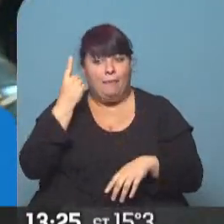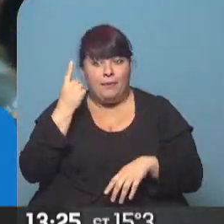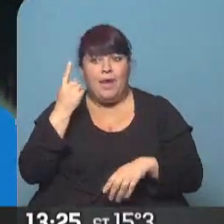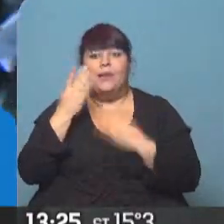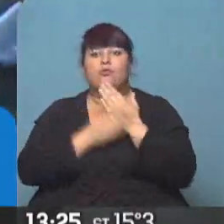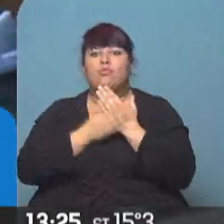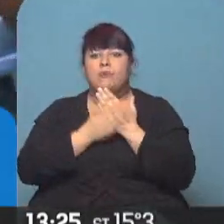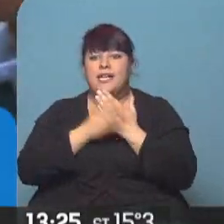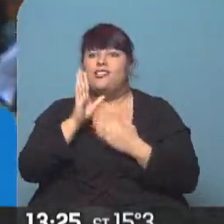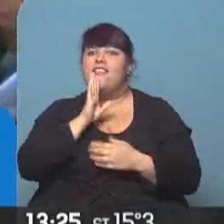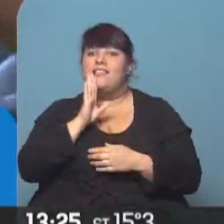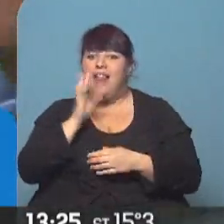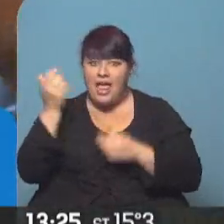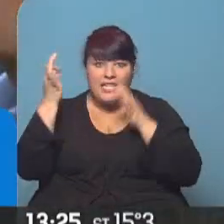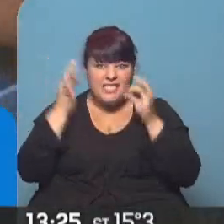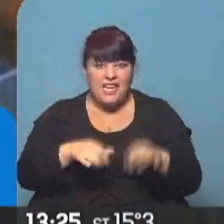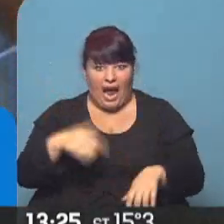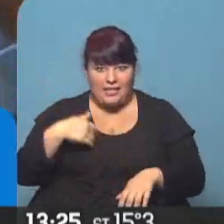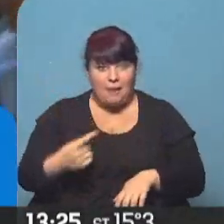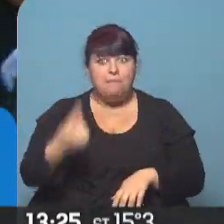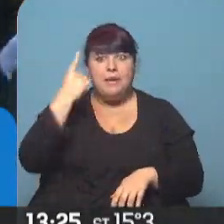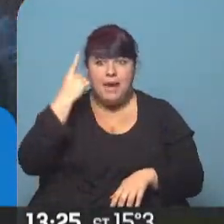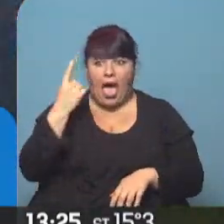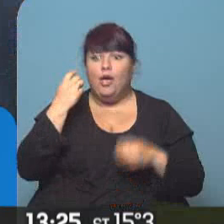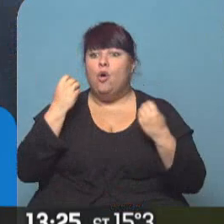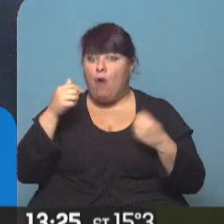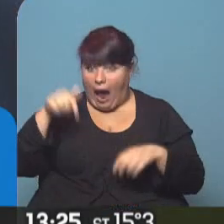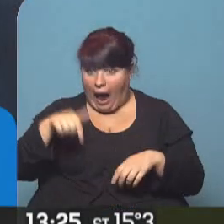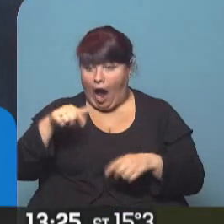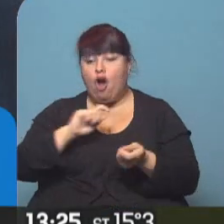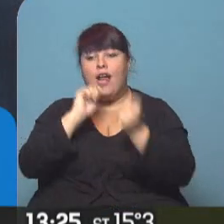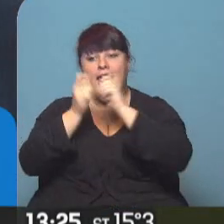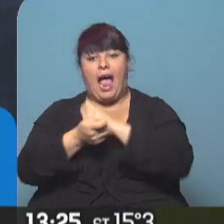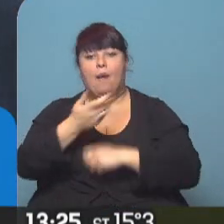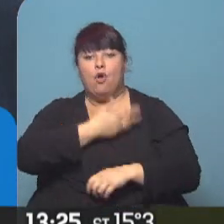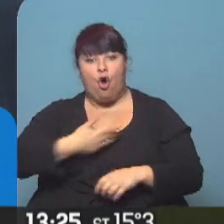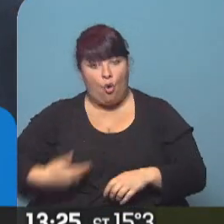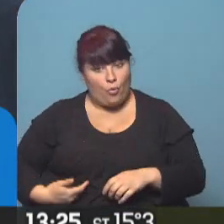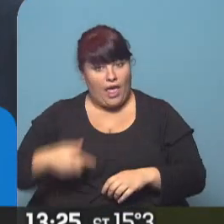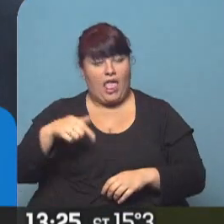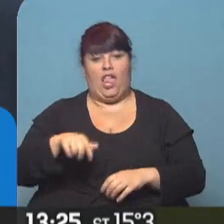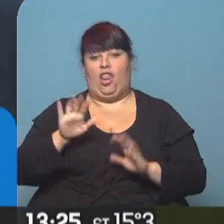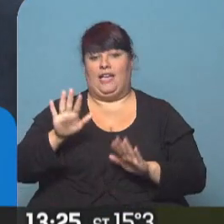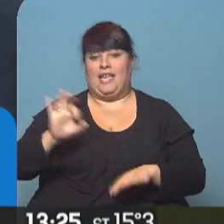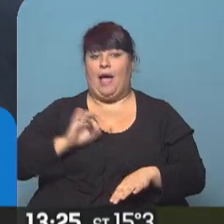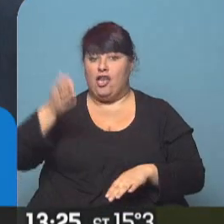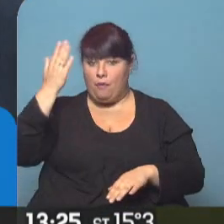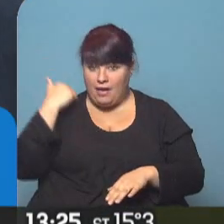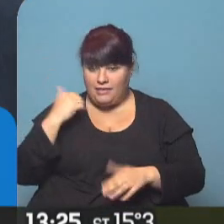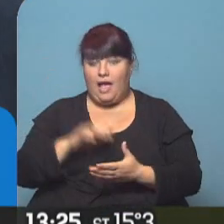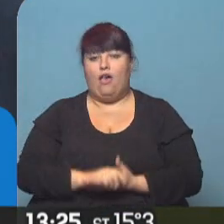primer ministro de Israel llega a Argentina. Porque ahora, con el cambio del gobierno que tuvimos el año